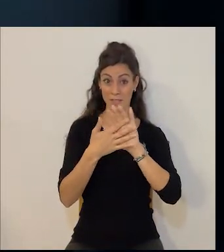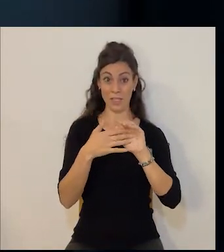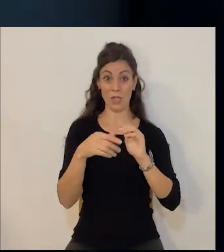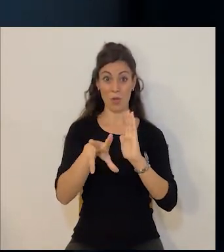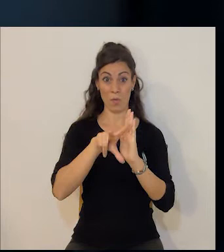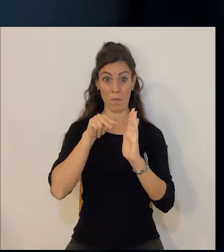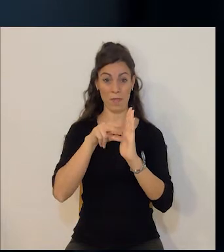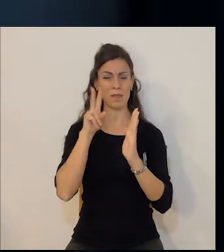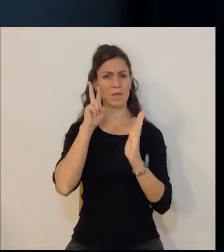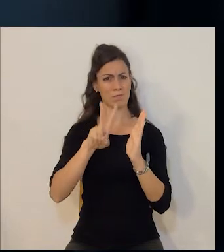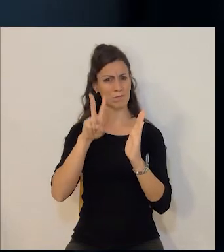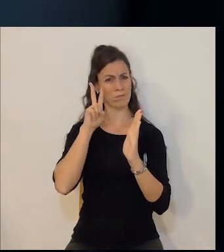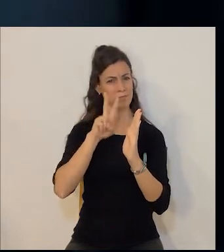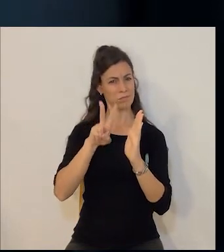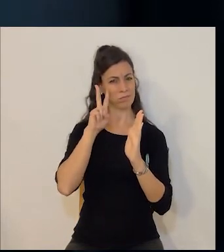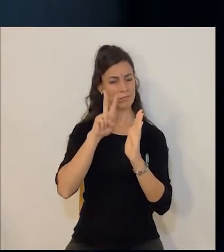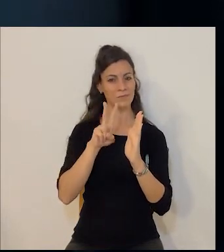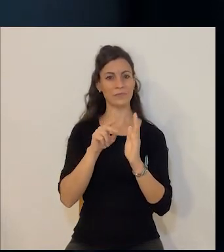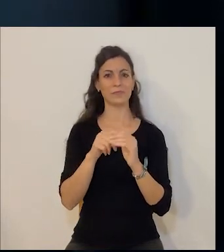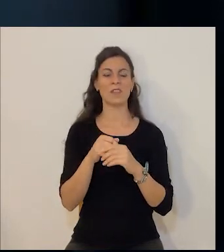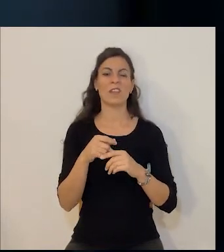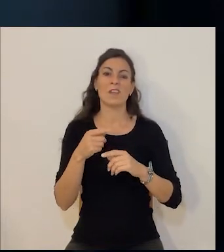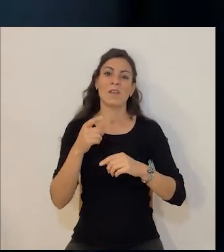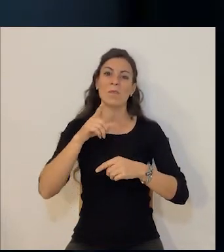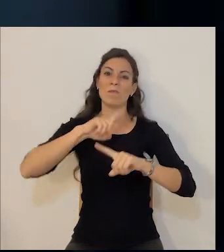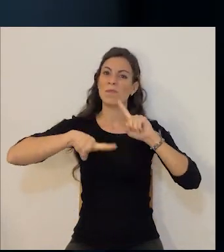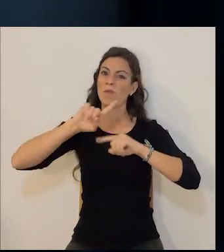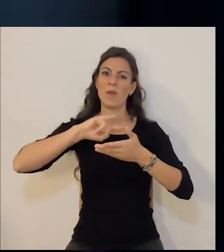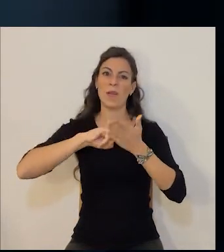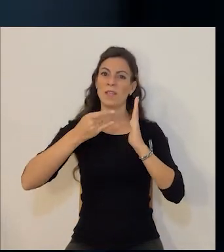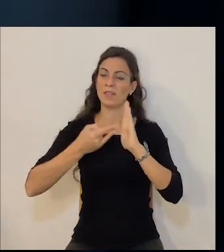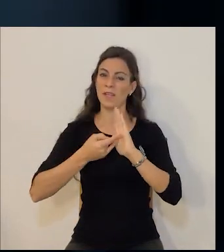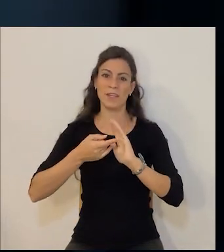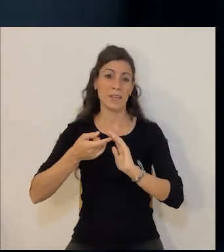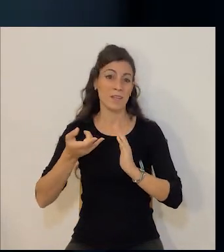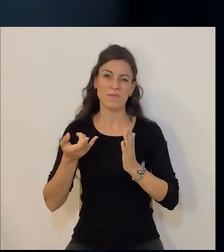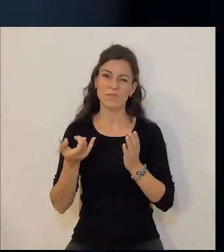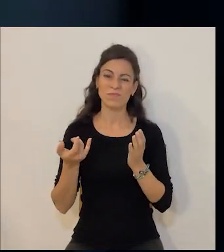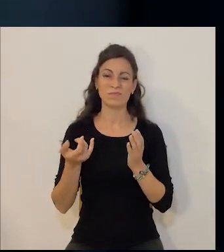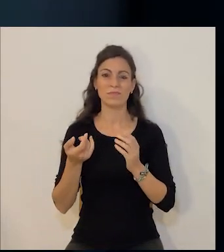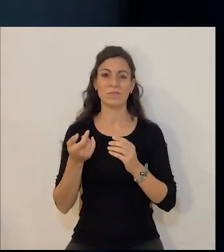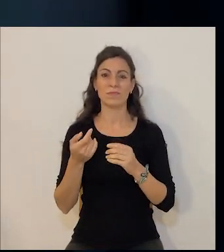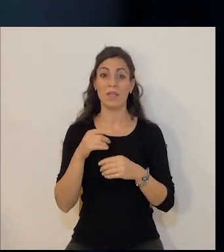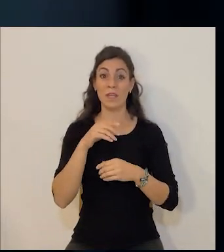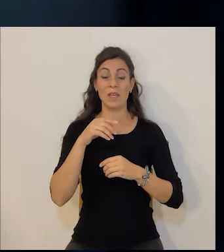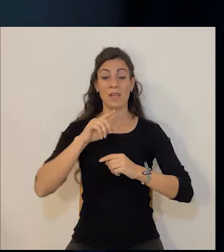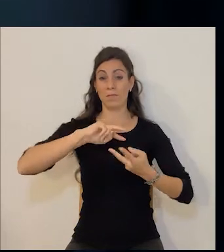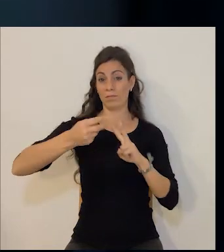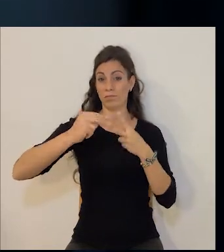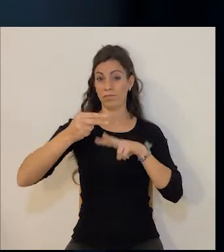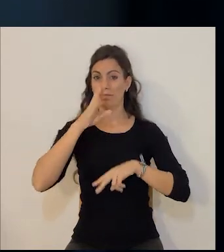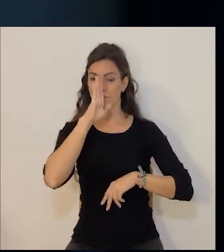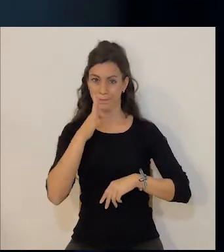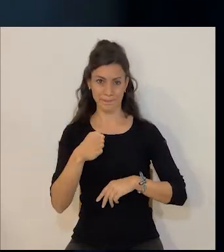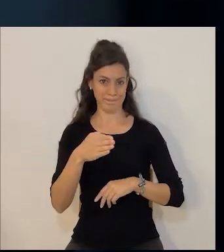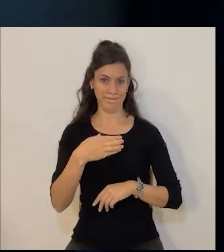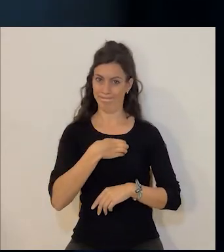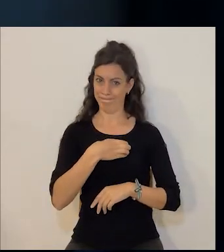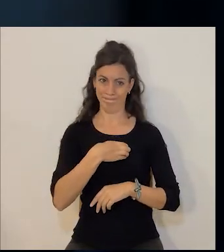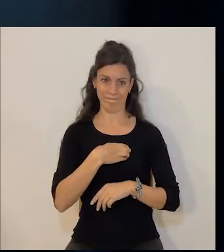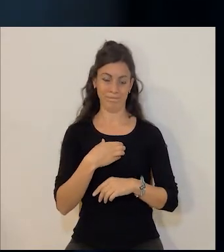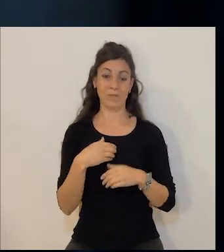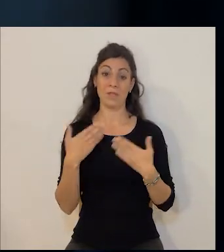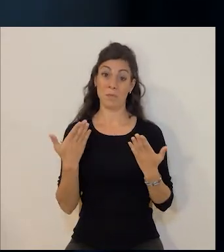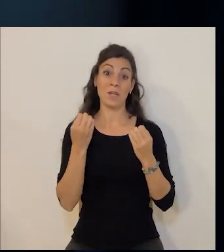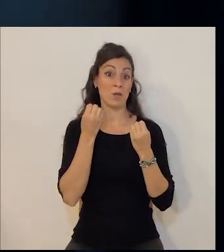lengua de signos, que por dificultades técnicas no ha sido posible que la interpretación fuese en directo.